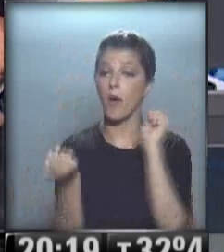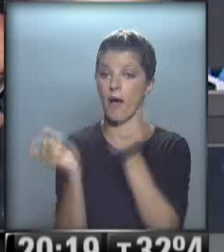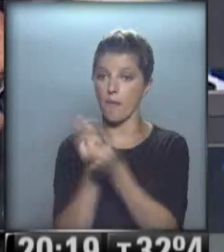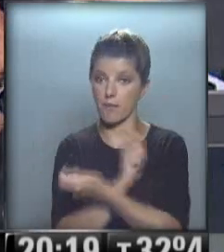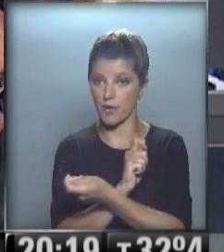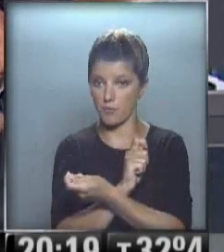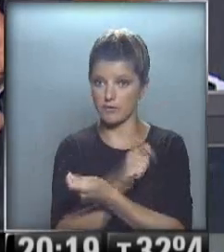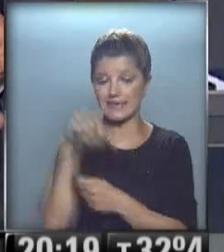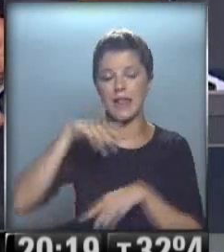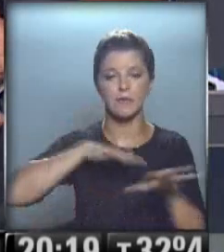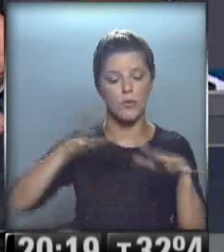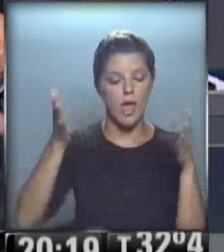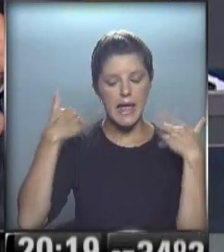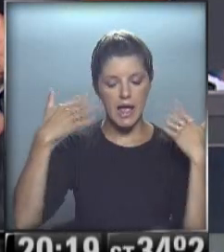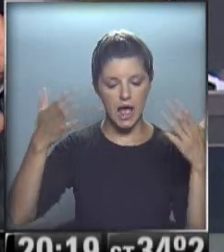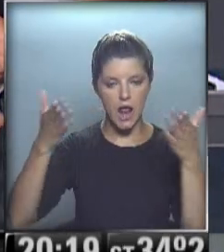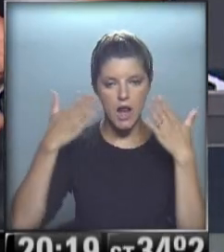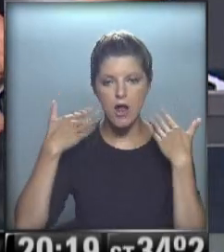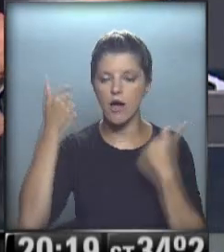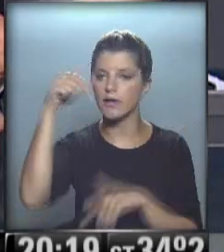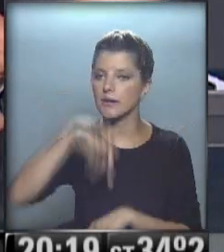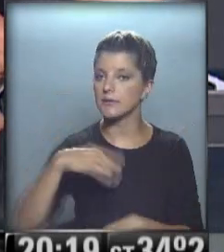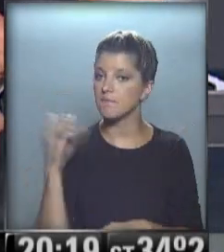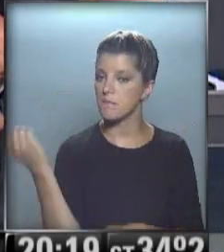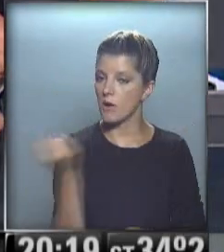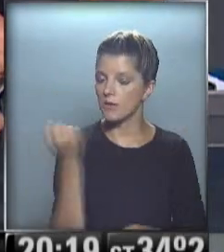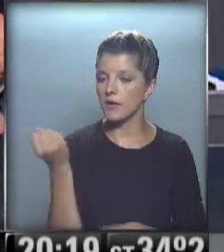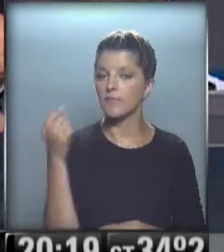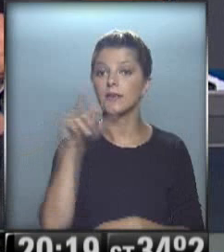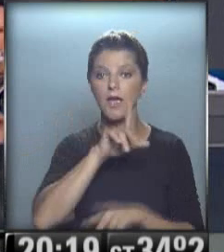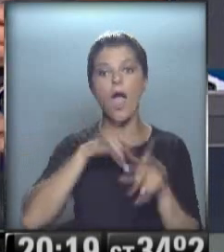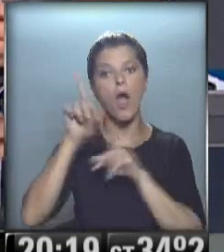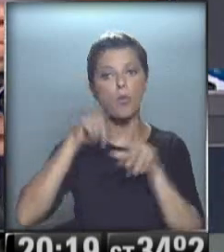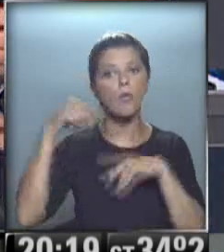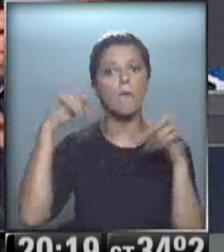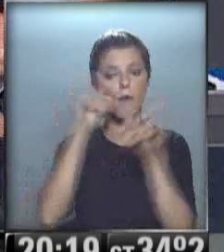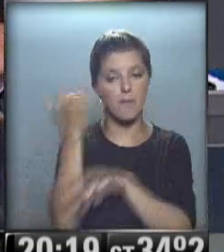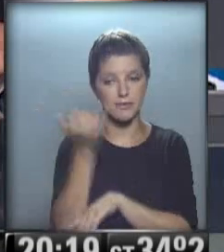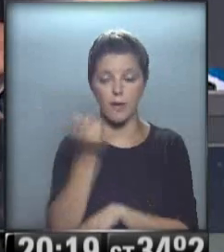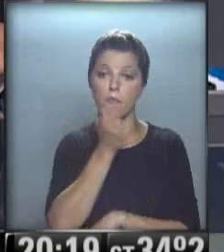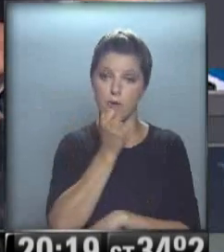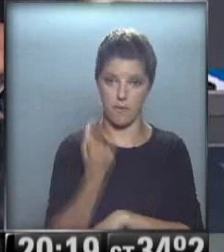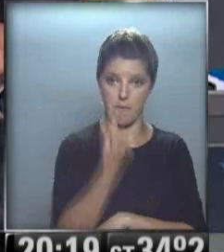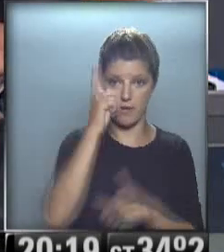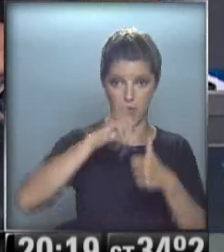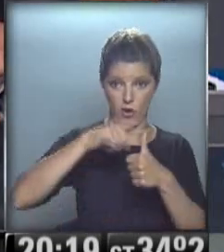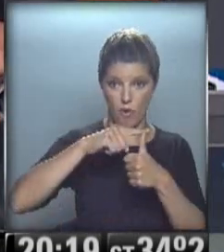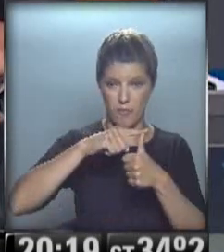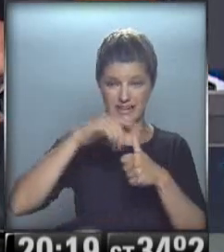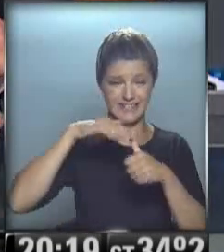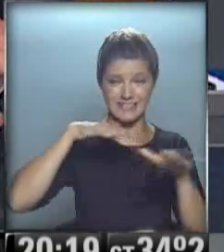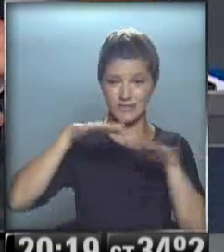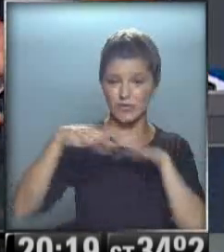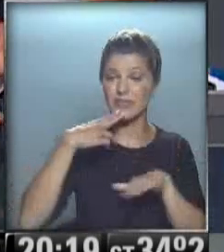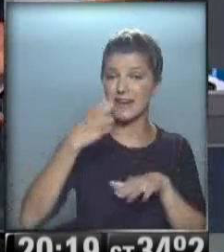La ola de calor realmente agobia y tiene consecuencias en principio porque hay un récord de la